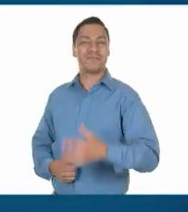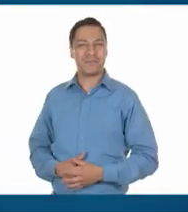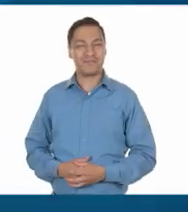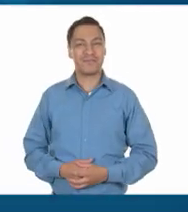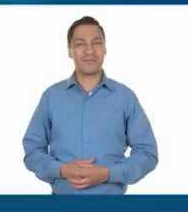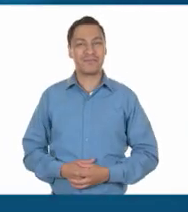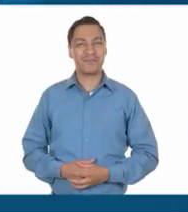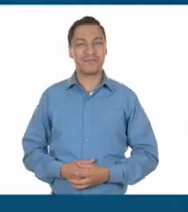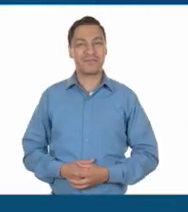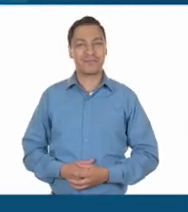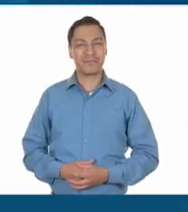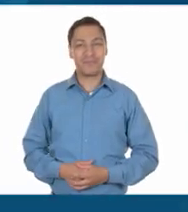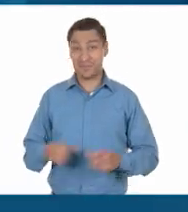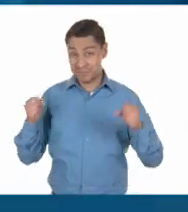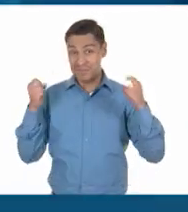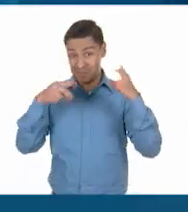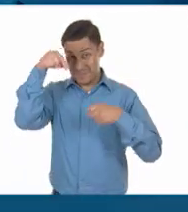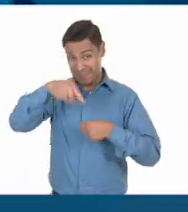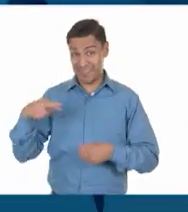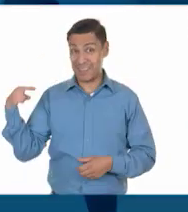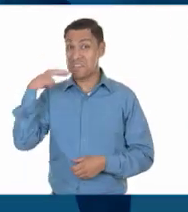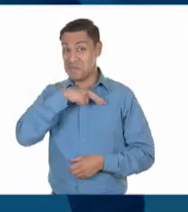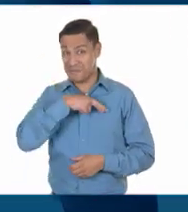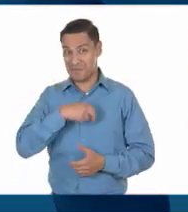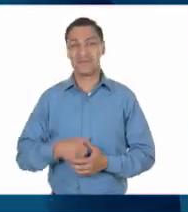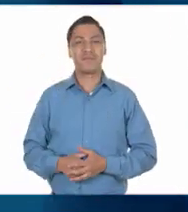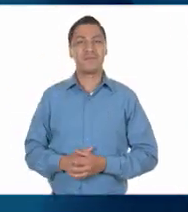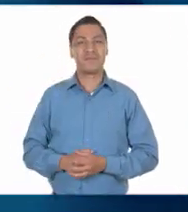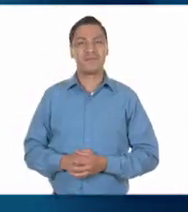bien! ¡Nos vemos pronto!